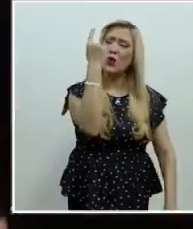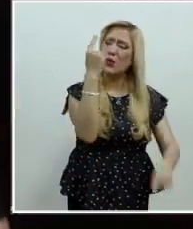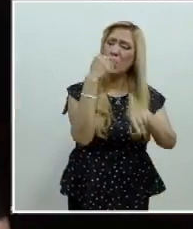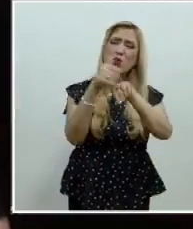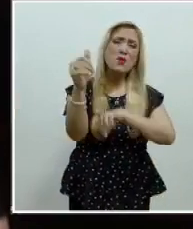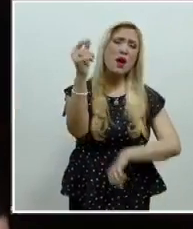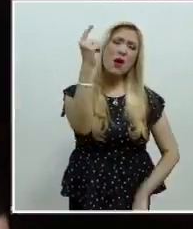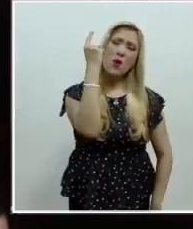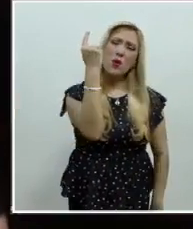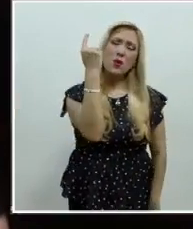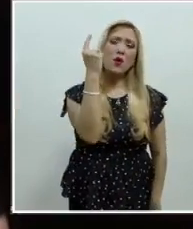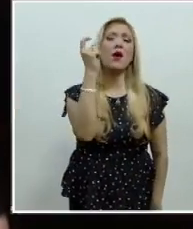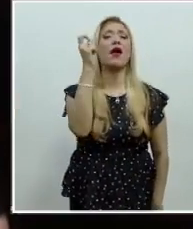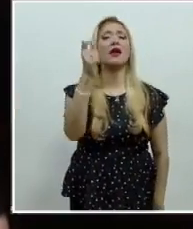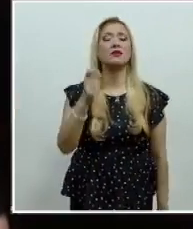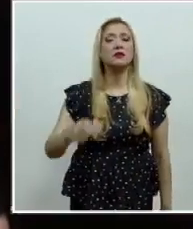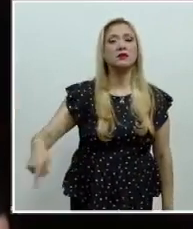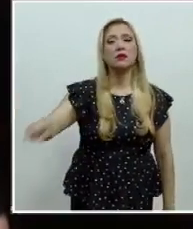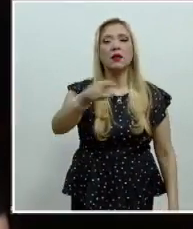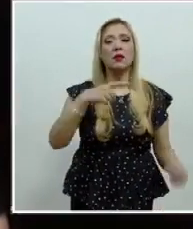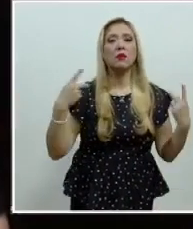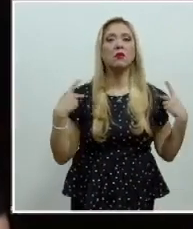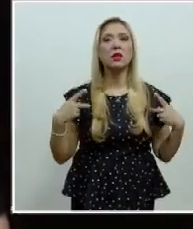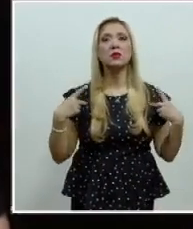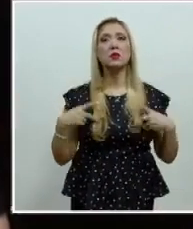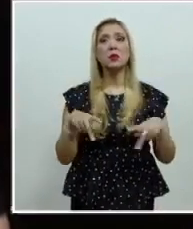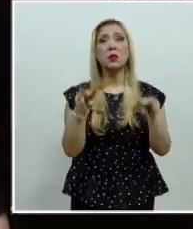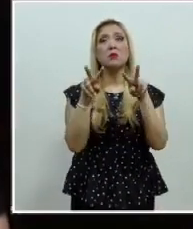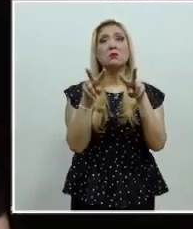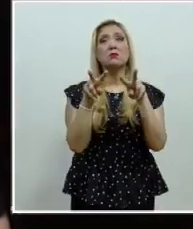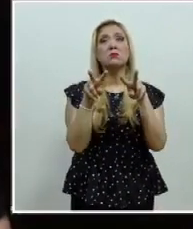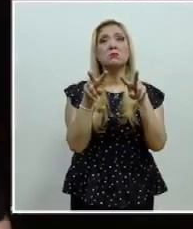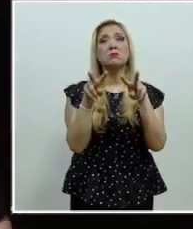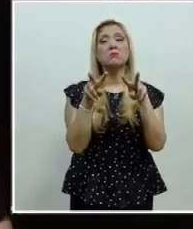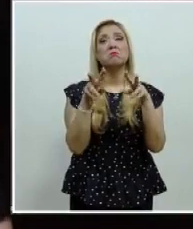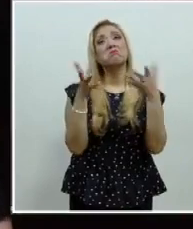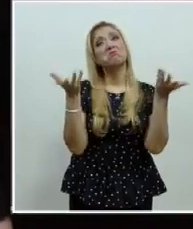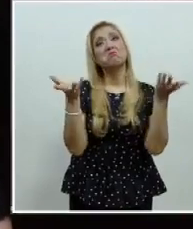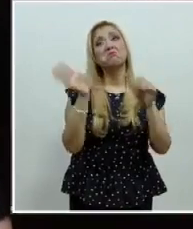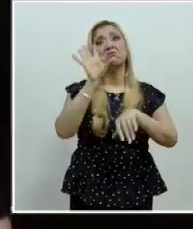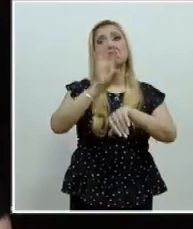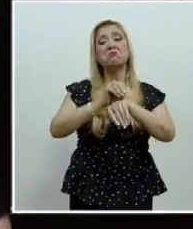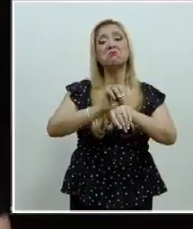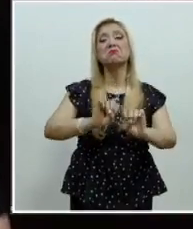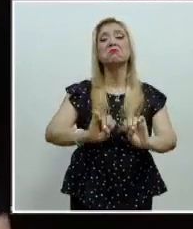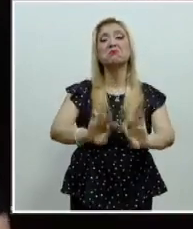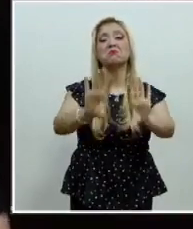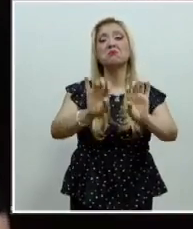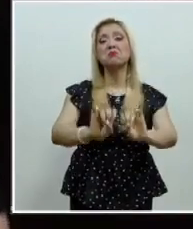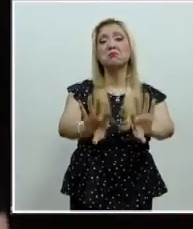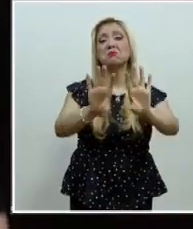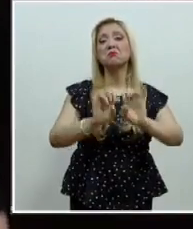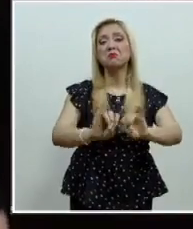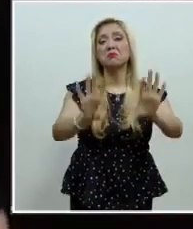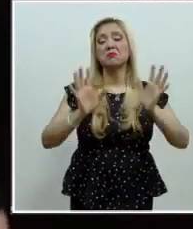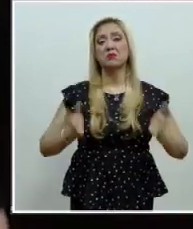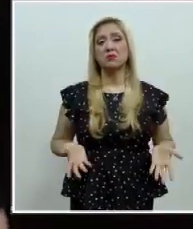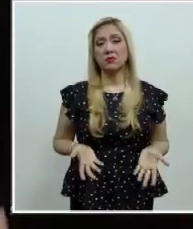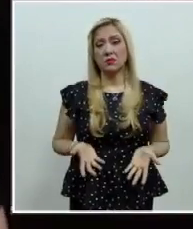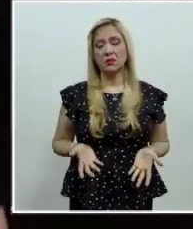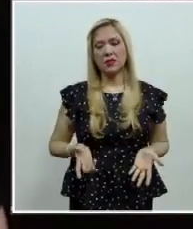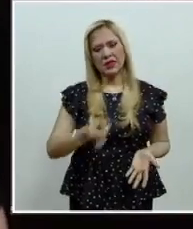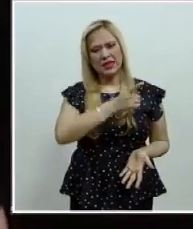el mensaje a la sociedad de que hay permisibilidad. Entonces, debe